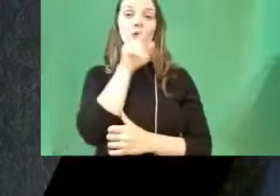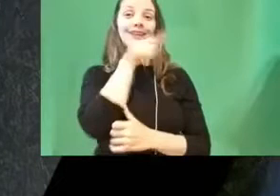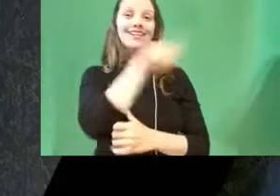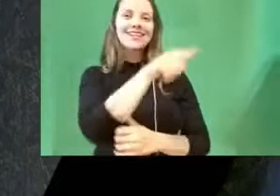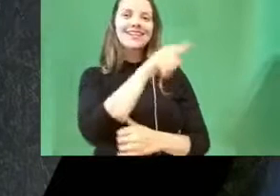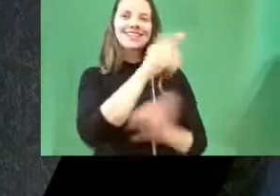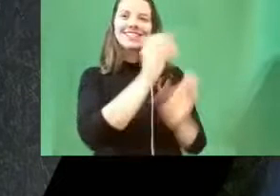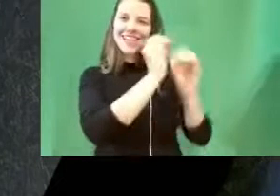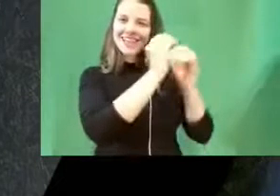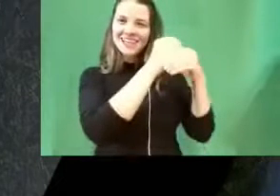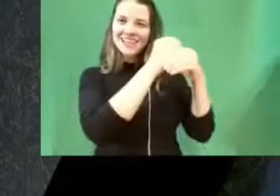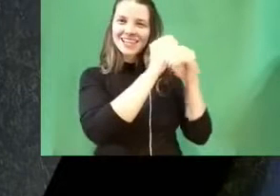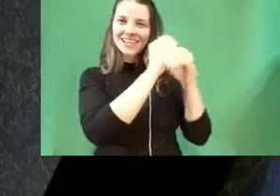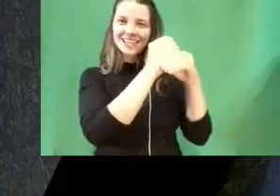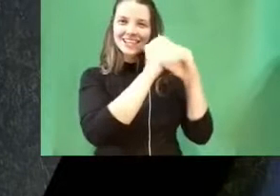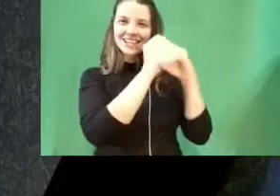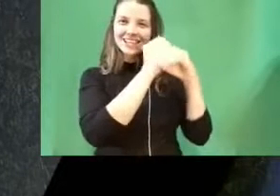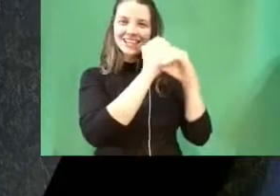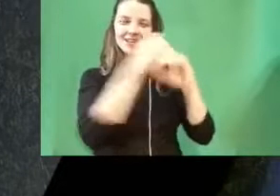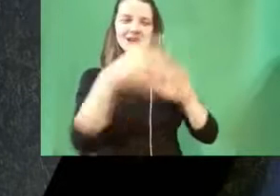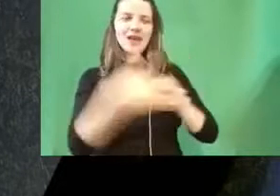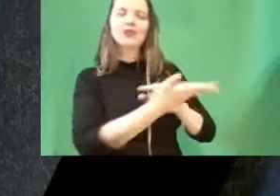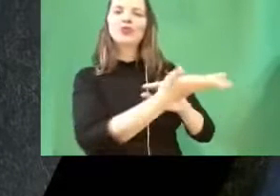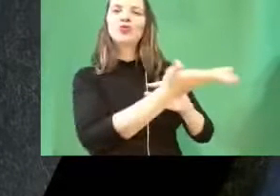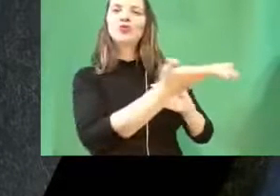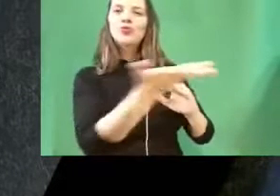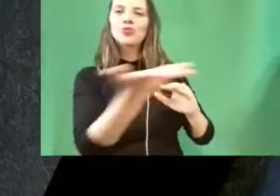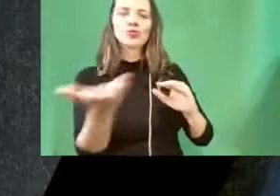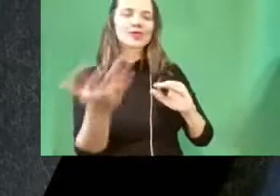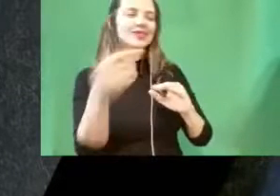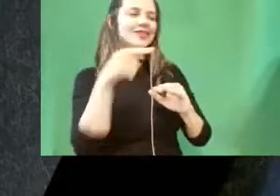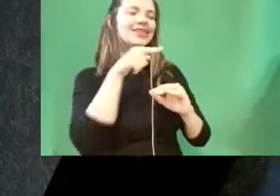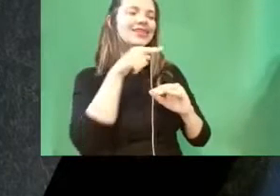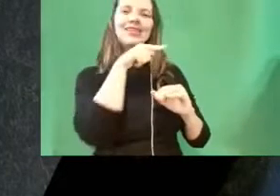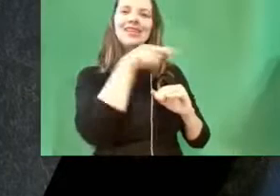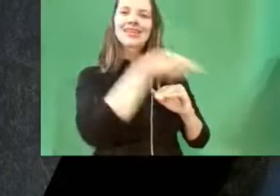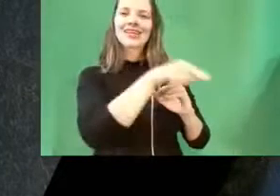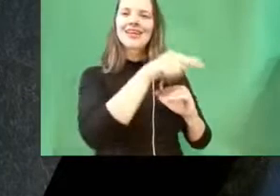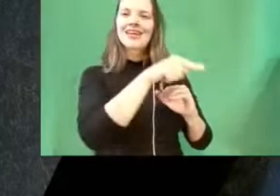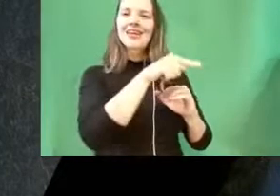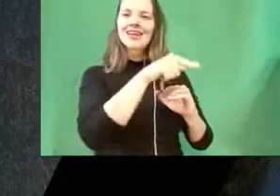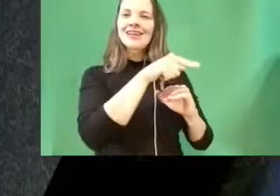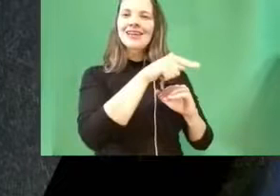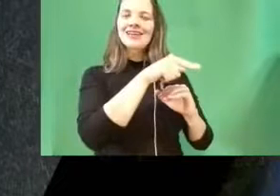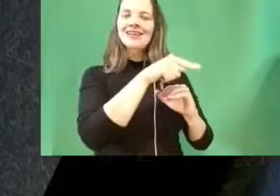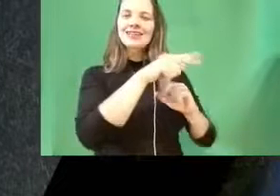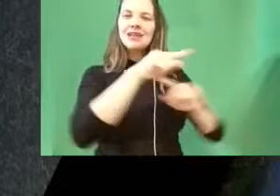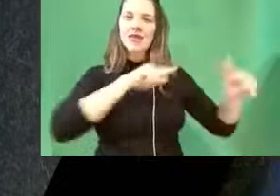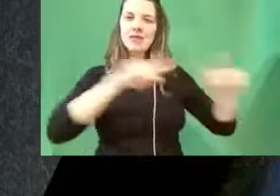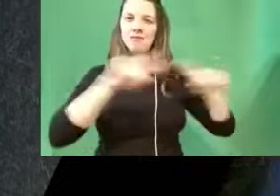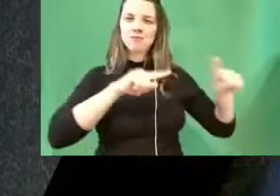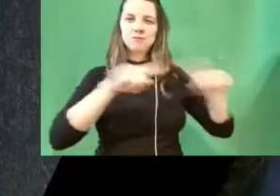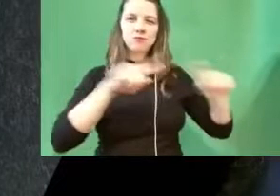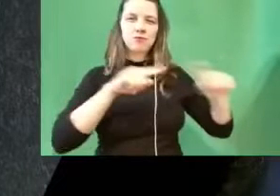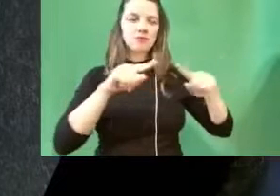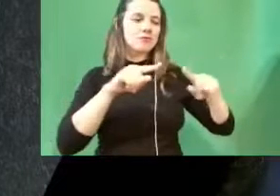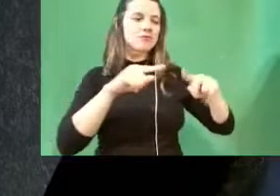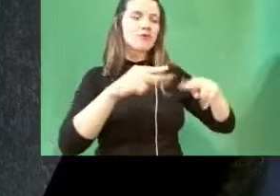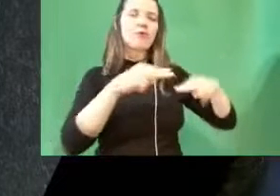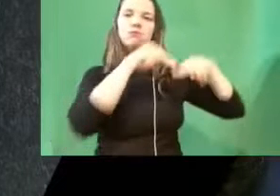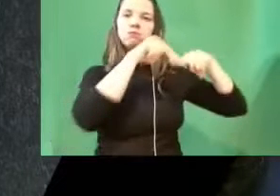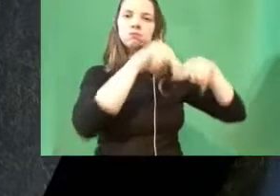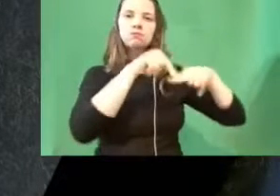conocí hace unos años. Es presidenta de la Asociación Deportiva de Surf Adaptado para el Desarrollo Inclusivo de Personas con Discapacidad.